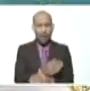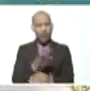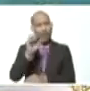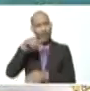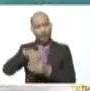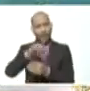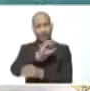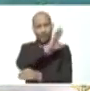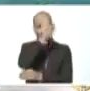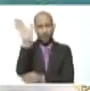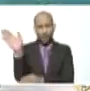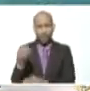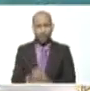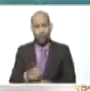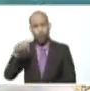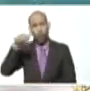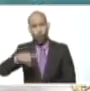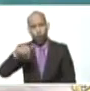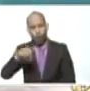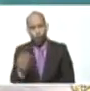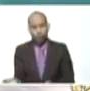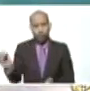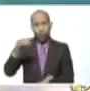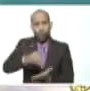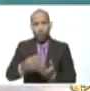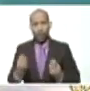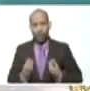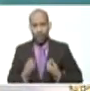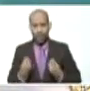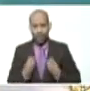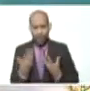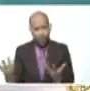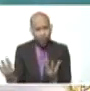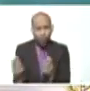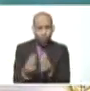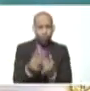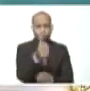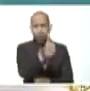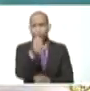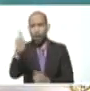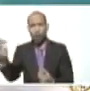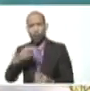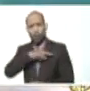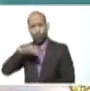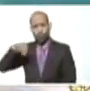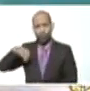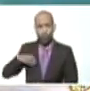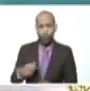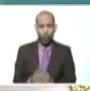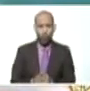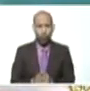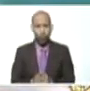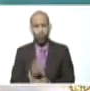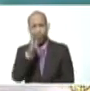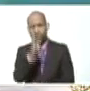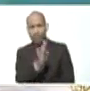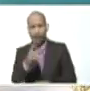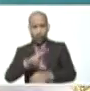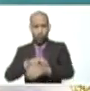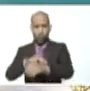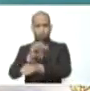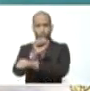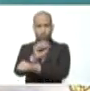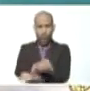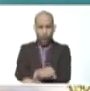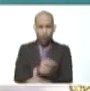paraíso. Hoy el resucitado nos precede y acompaña a cada uno de nosotros. Que el beato José Gregorio